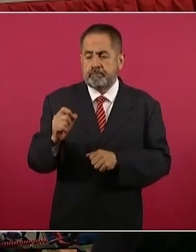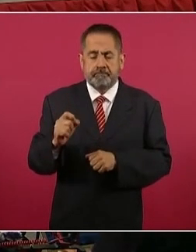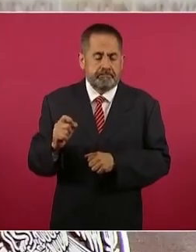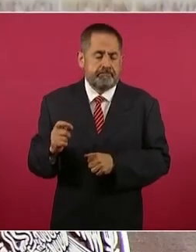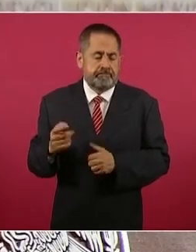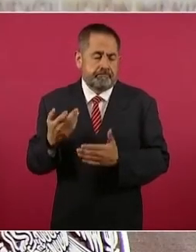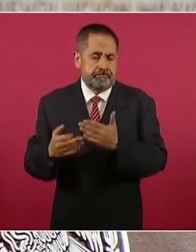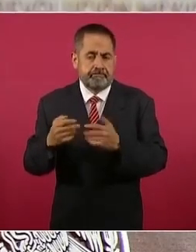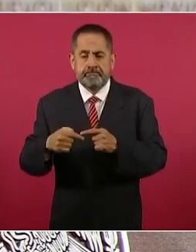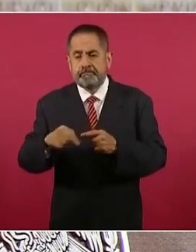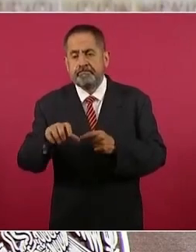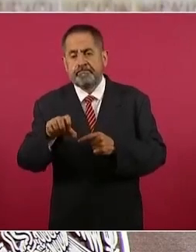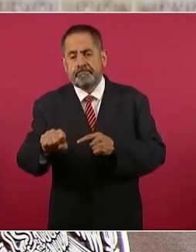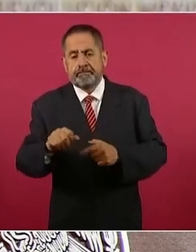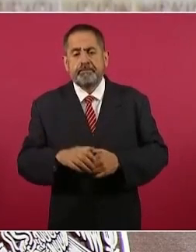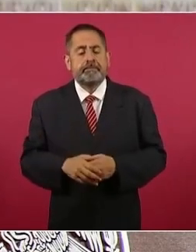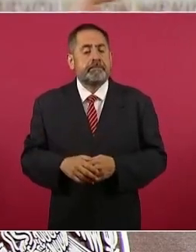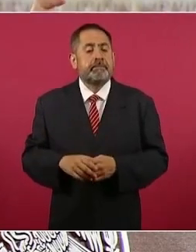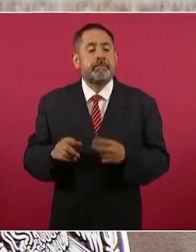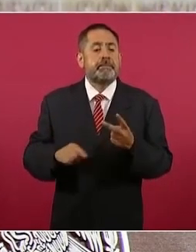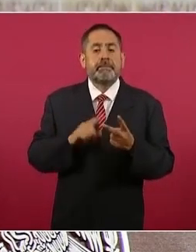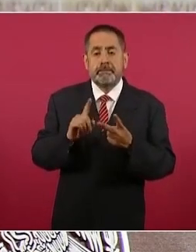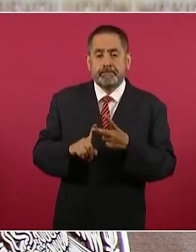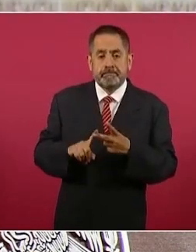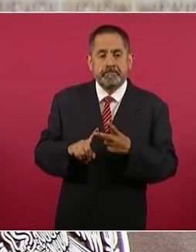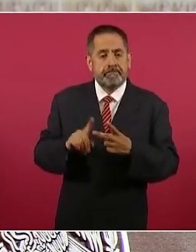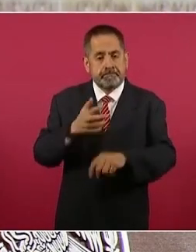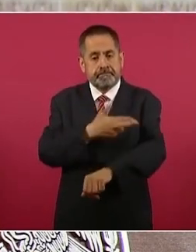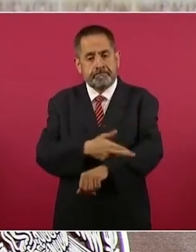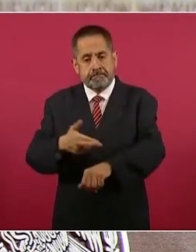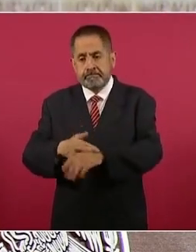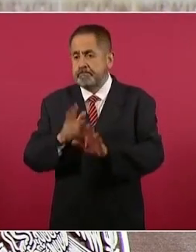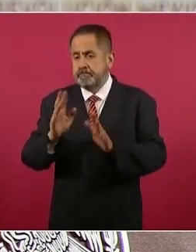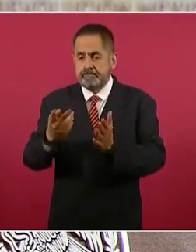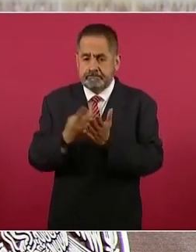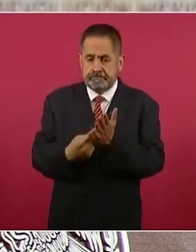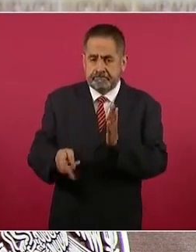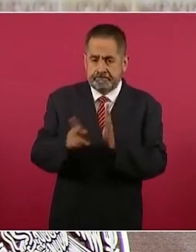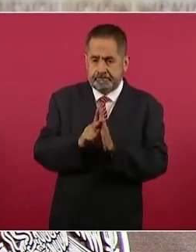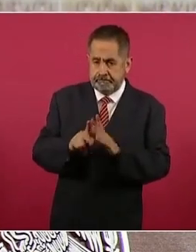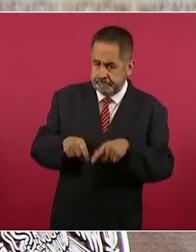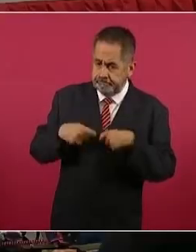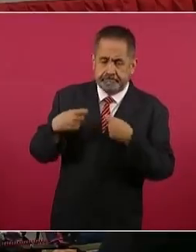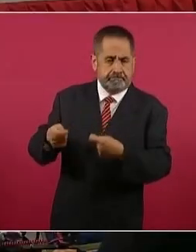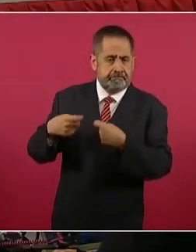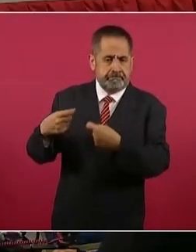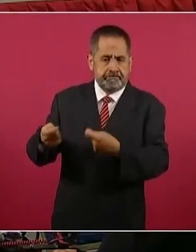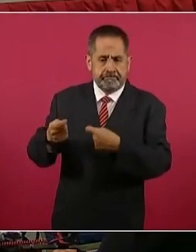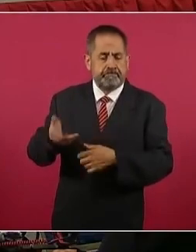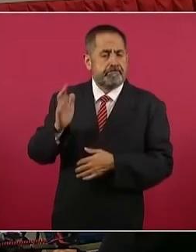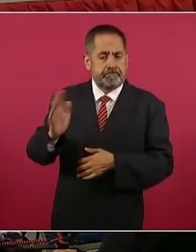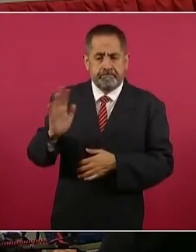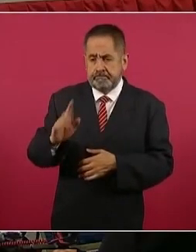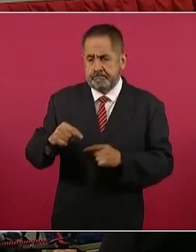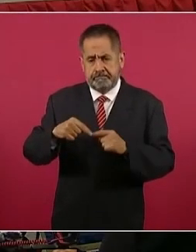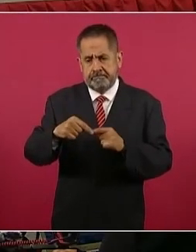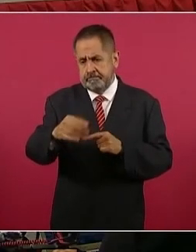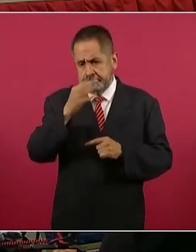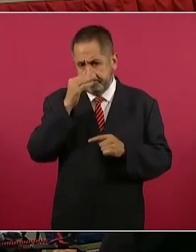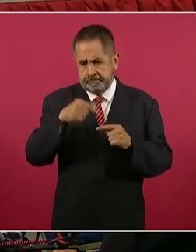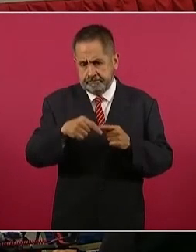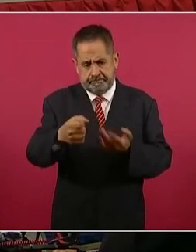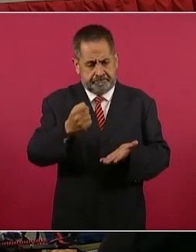también ya al 100% en los procesos de pacificación hay personas que solamente están en espera de que se les entregue